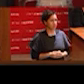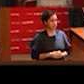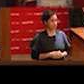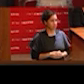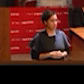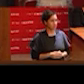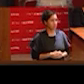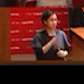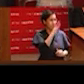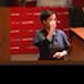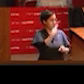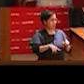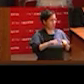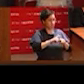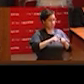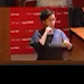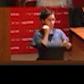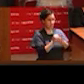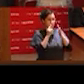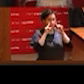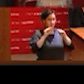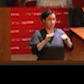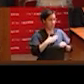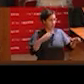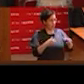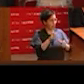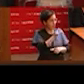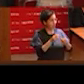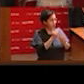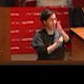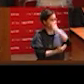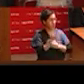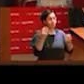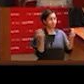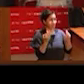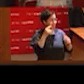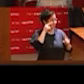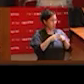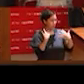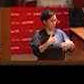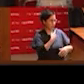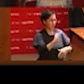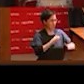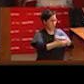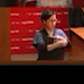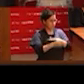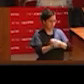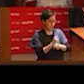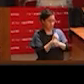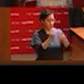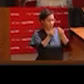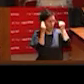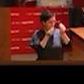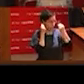elementos fundamentales que ha caracterizado habitualmente al colectivo de personas con discapacidades eh su dificultad para para el acceso a la formación en